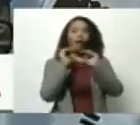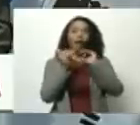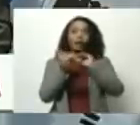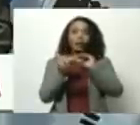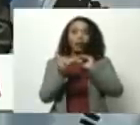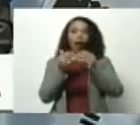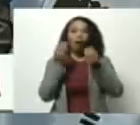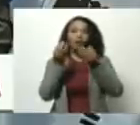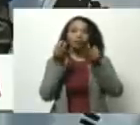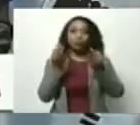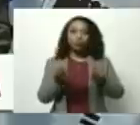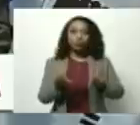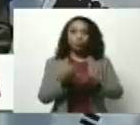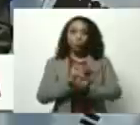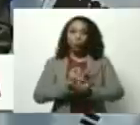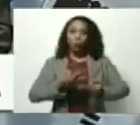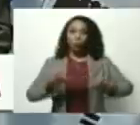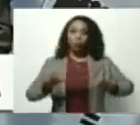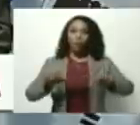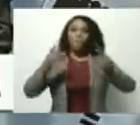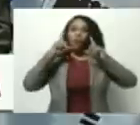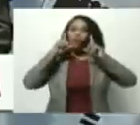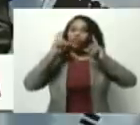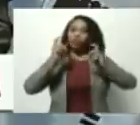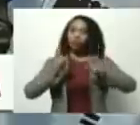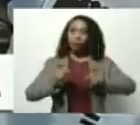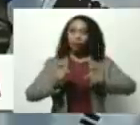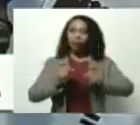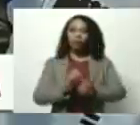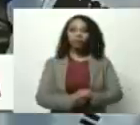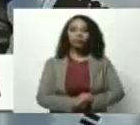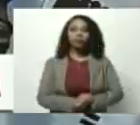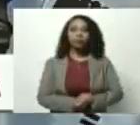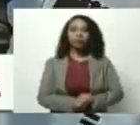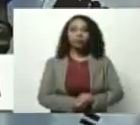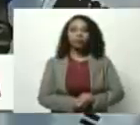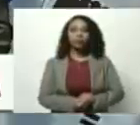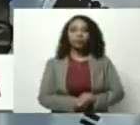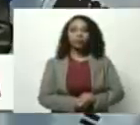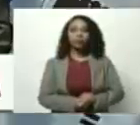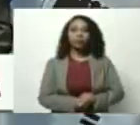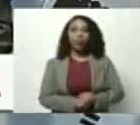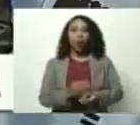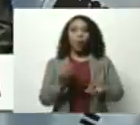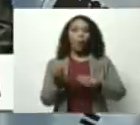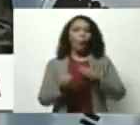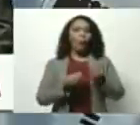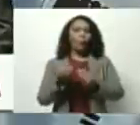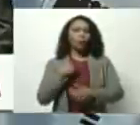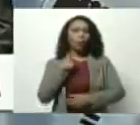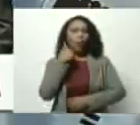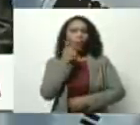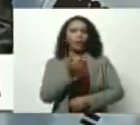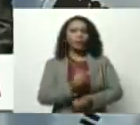decoro, el profesionalismo. Y es como lo dije,